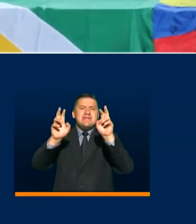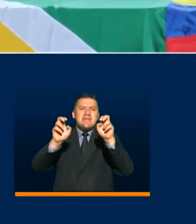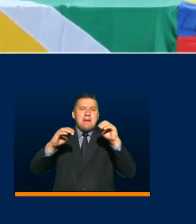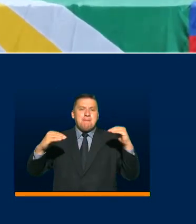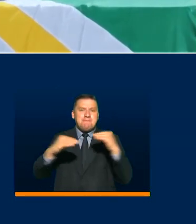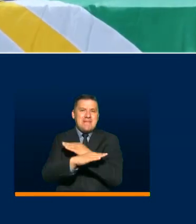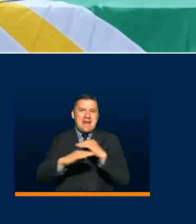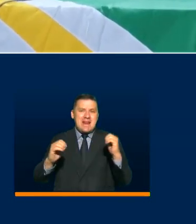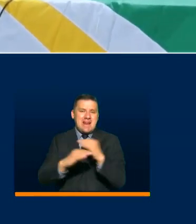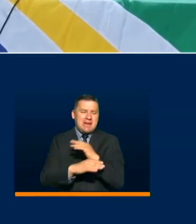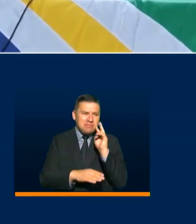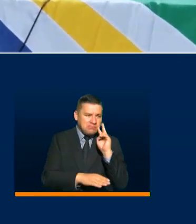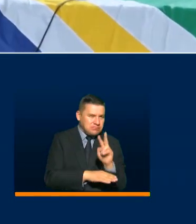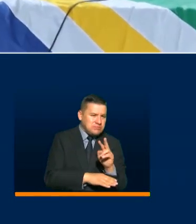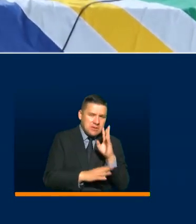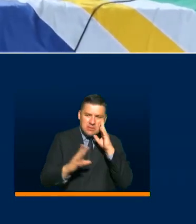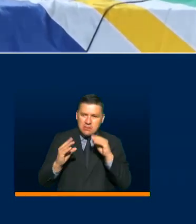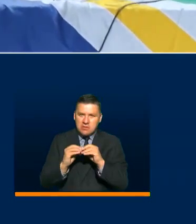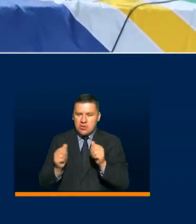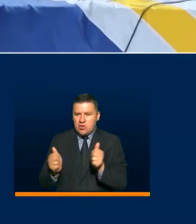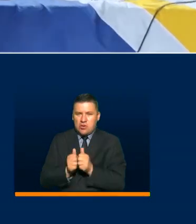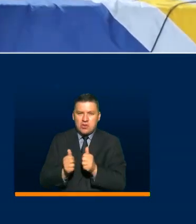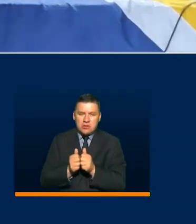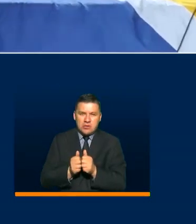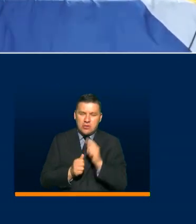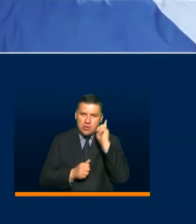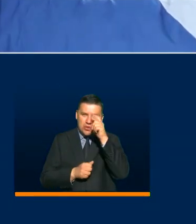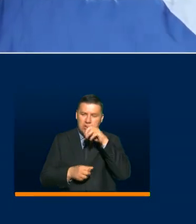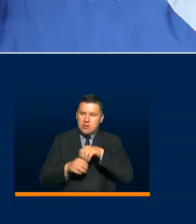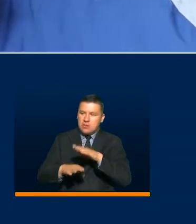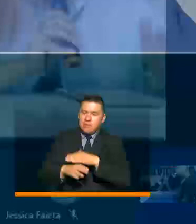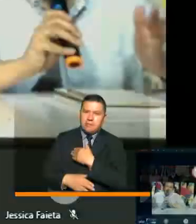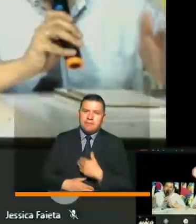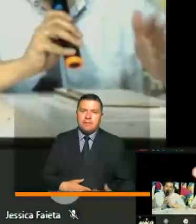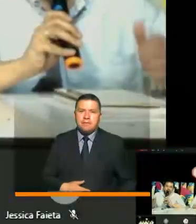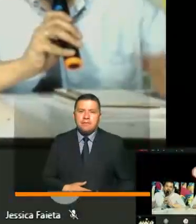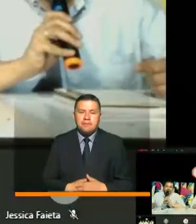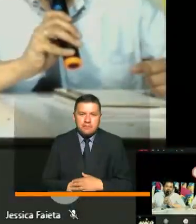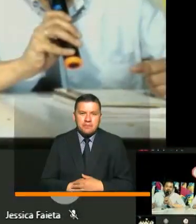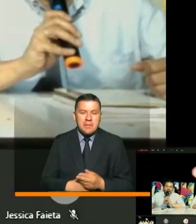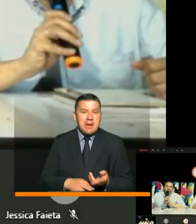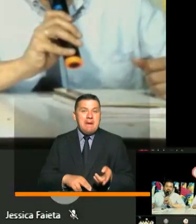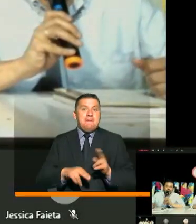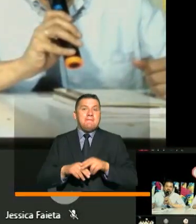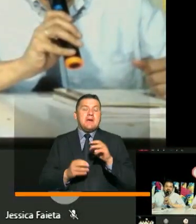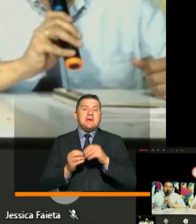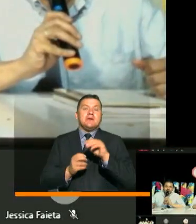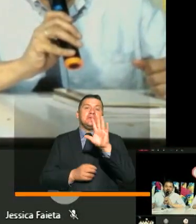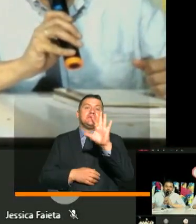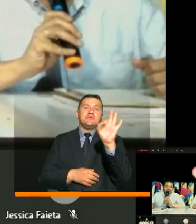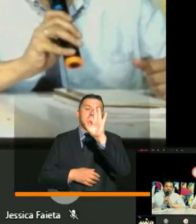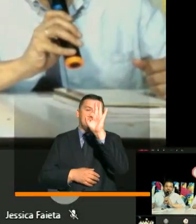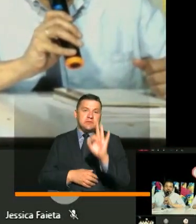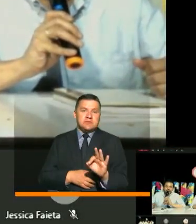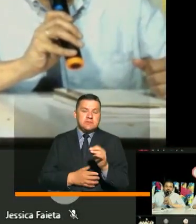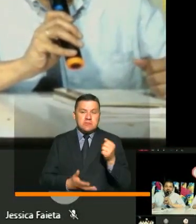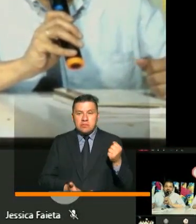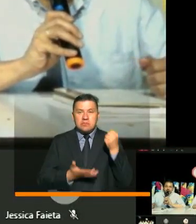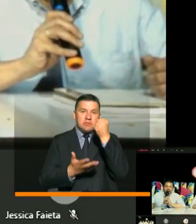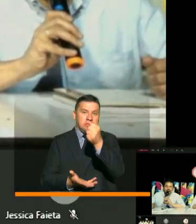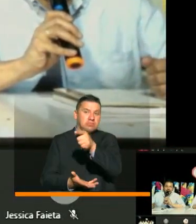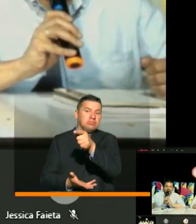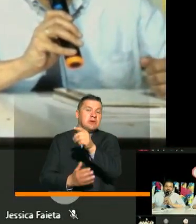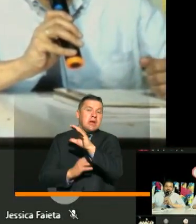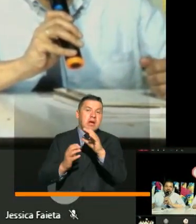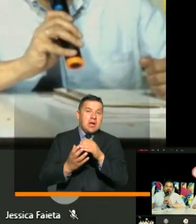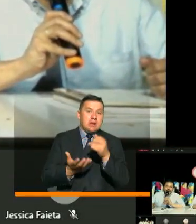vial y la articulación con todos nuestros compañeros de gobierno, presidente. El aumento en un 50% del presupuesto de